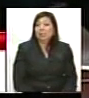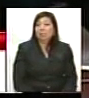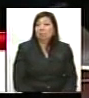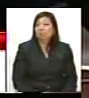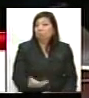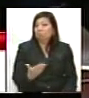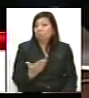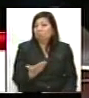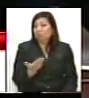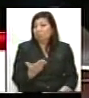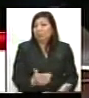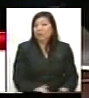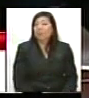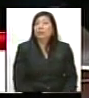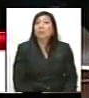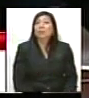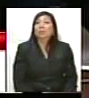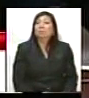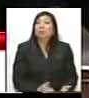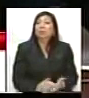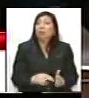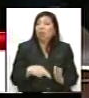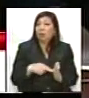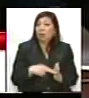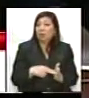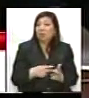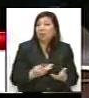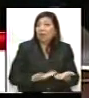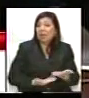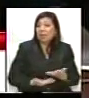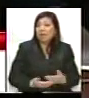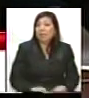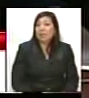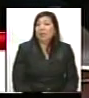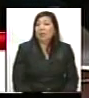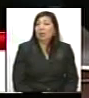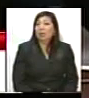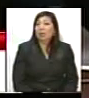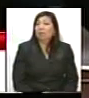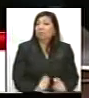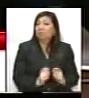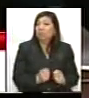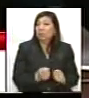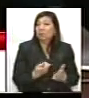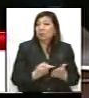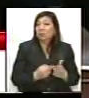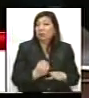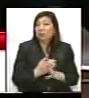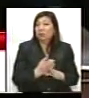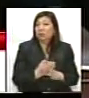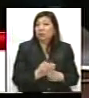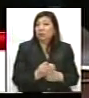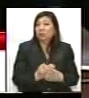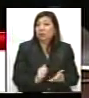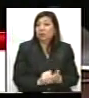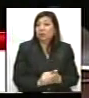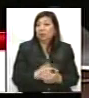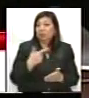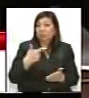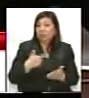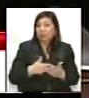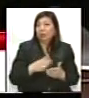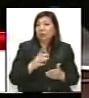consumo que efectúa mediante notas de créditos negociables y la devolución se efectúa en función a los galones de petróleo